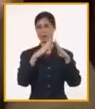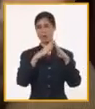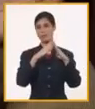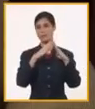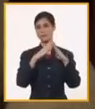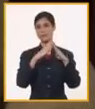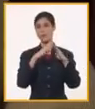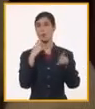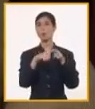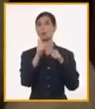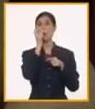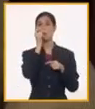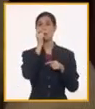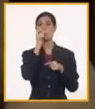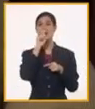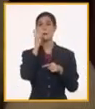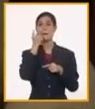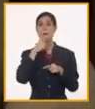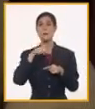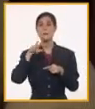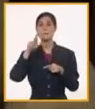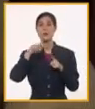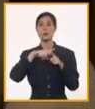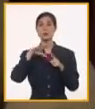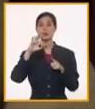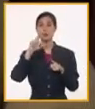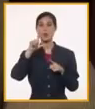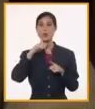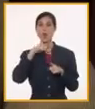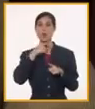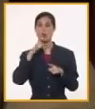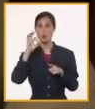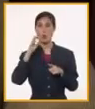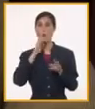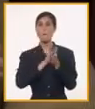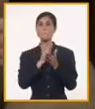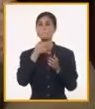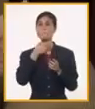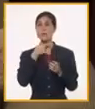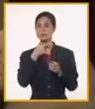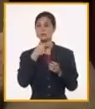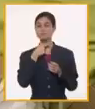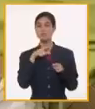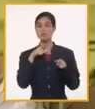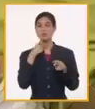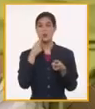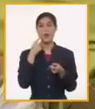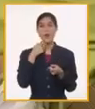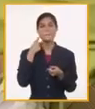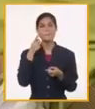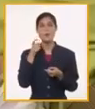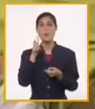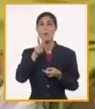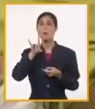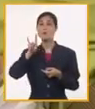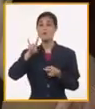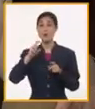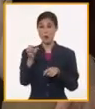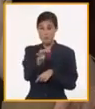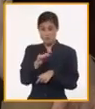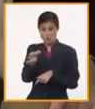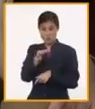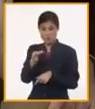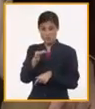Menéndez, que era hermano de Jesús Menéndez. A Bartolomé Menéndez nosotros lo conocíamos de vuelta. Cuando él sale de la